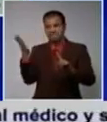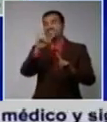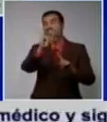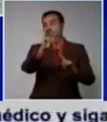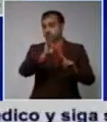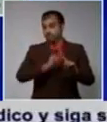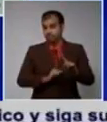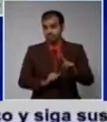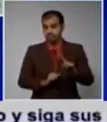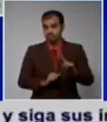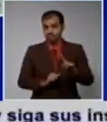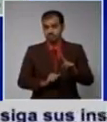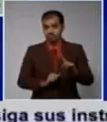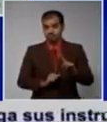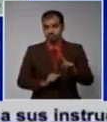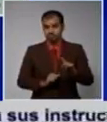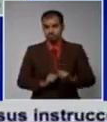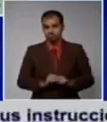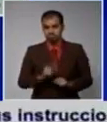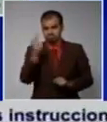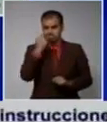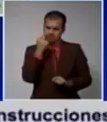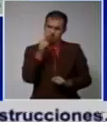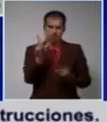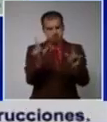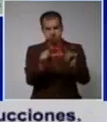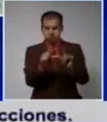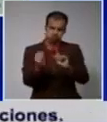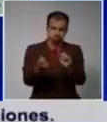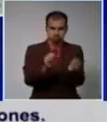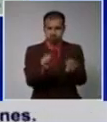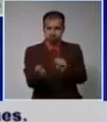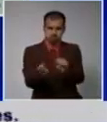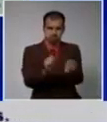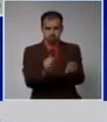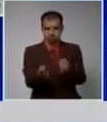más que la jornada anterior, pero realmente esta provincia también